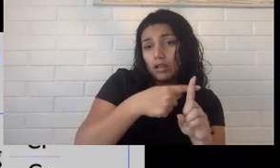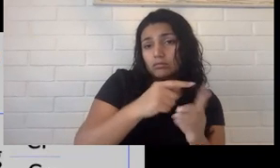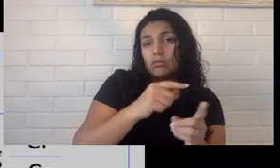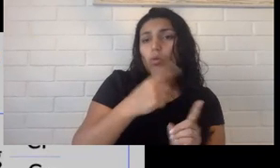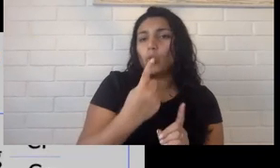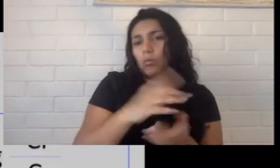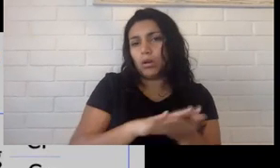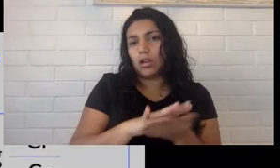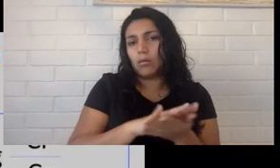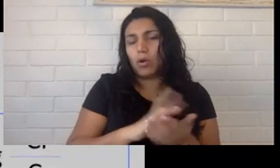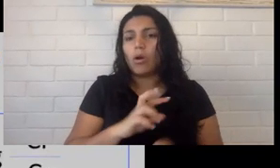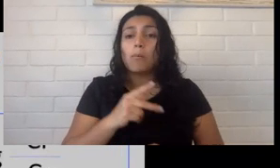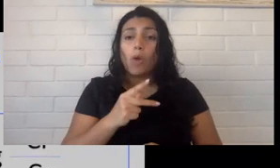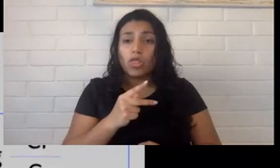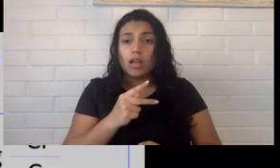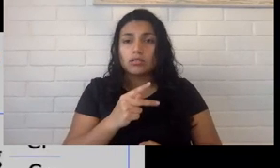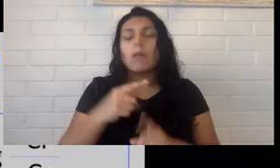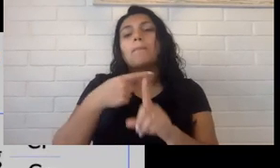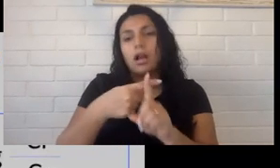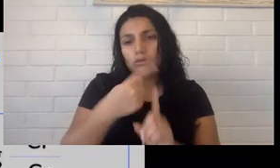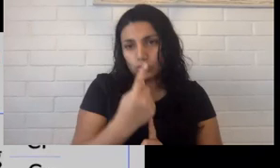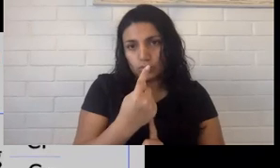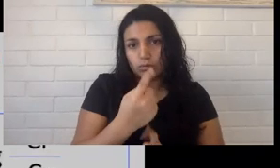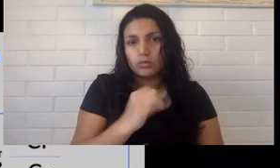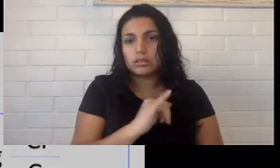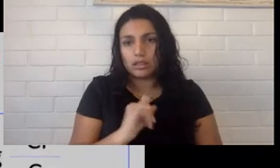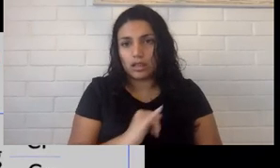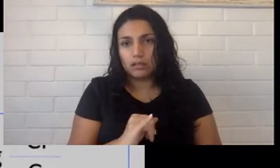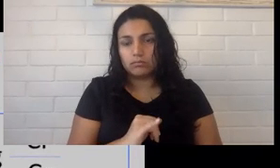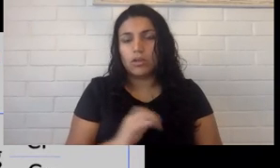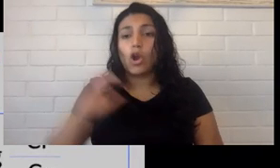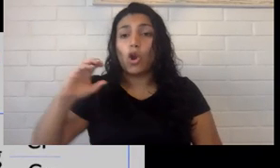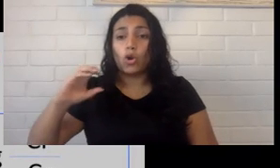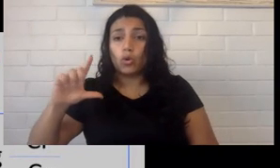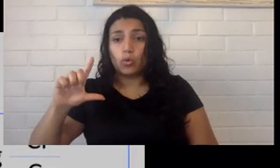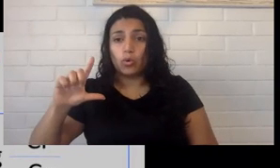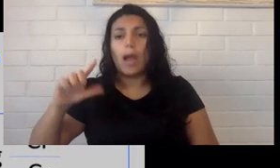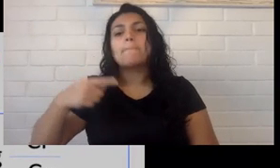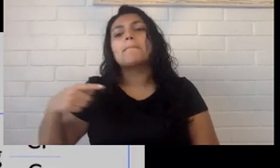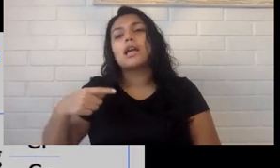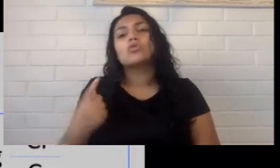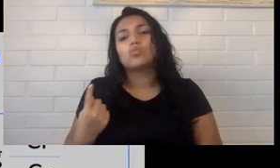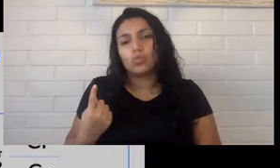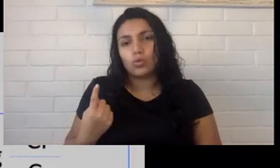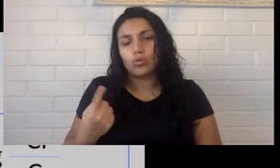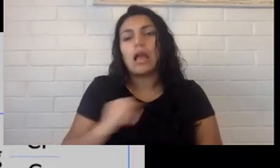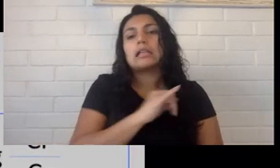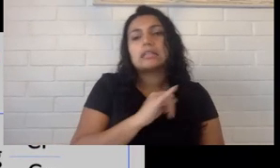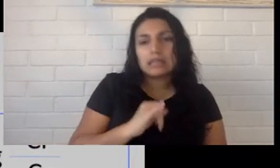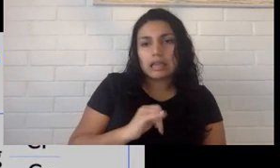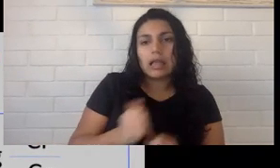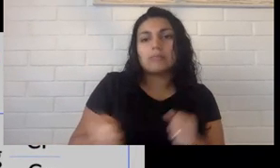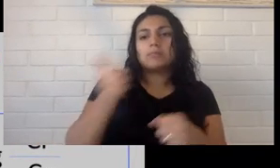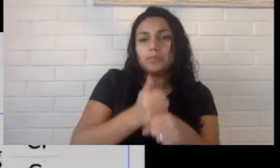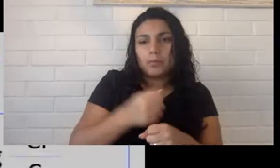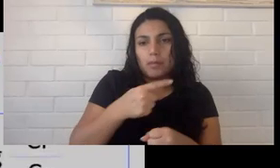1. Si es potasio, es más 1, Z. Si fuera cloruro, el cloruro es menos 1, entonces Z pasa a ser menos